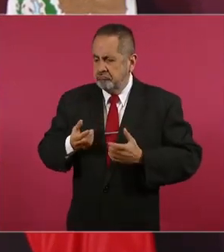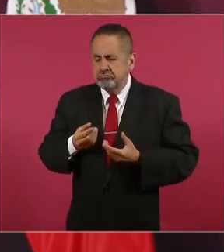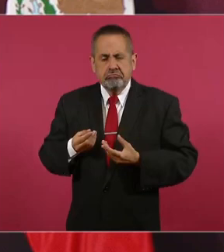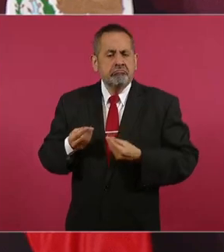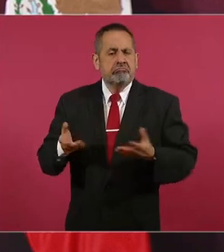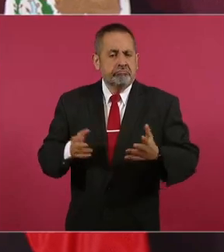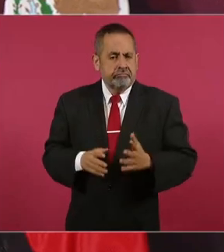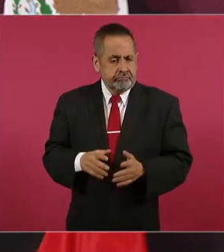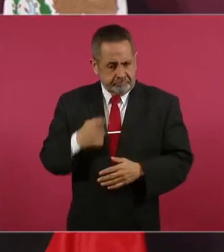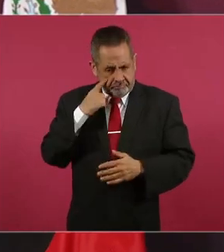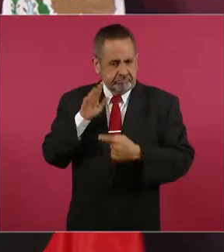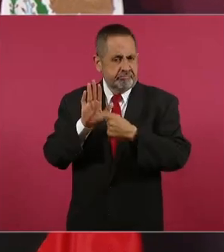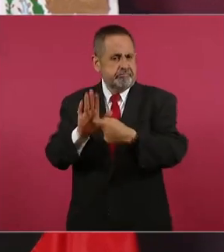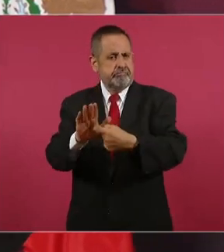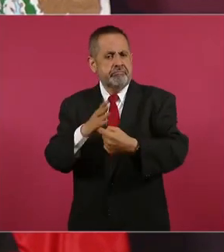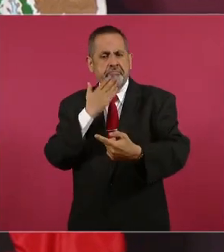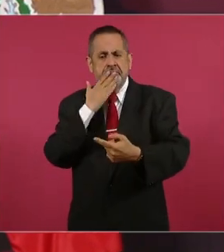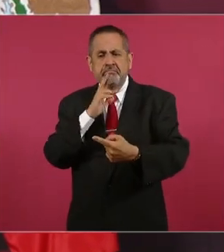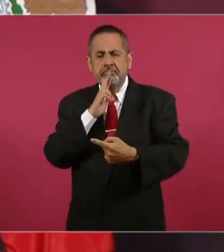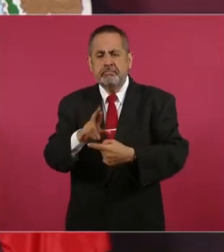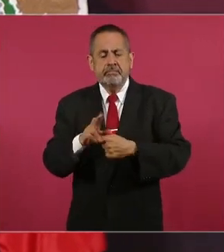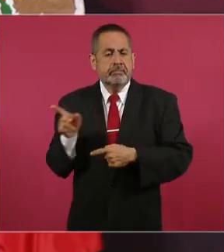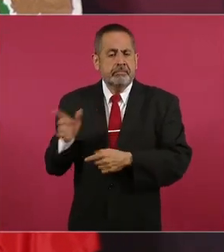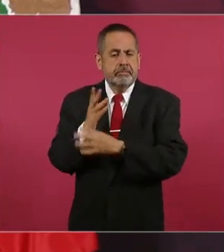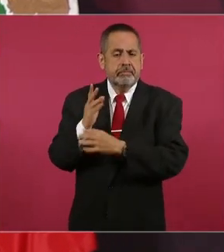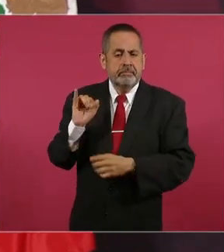también ahí están los resultados del INEGI,